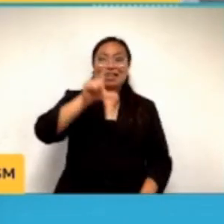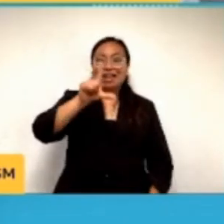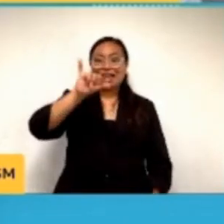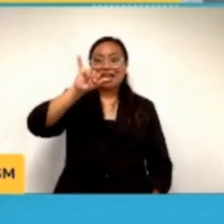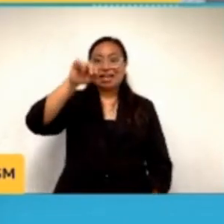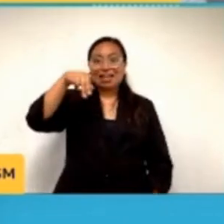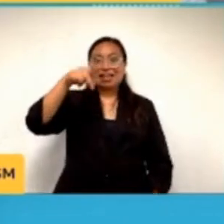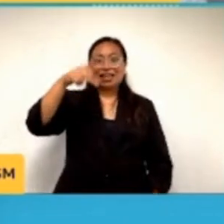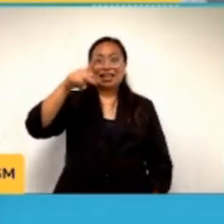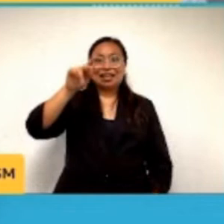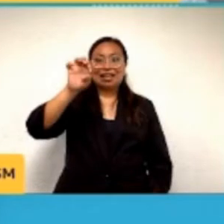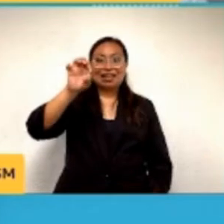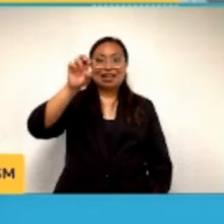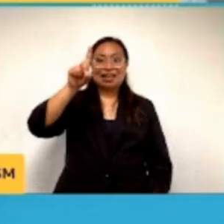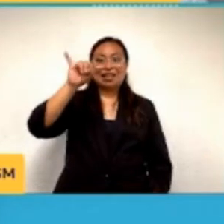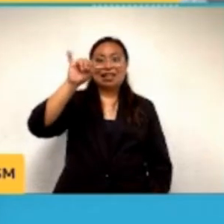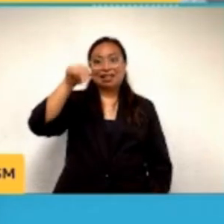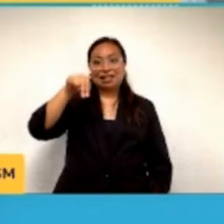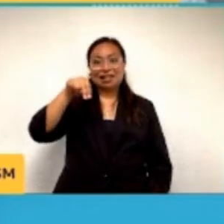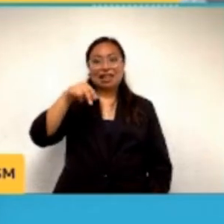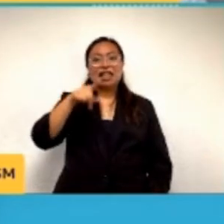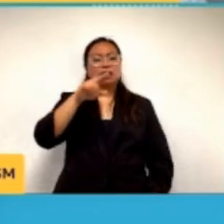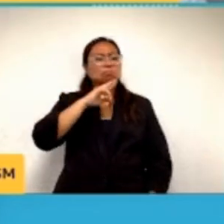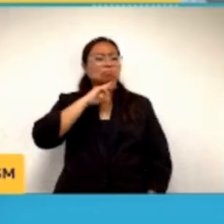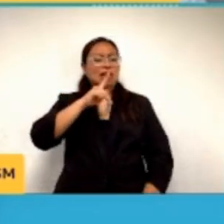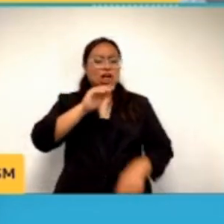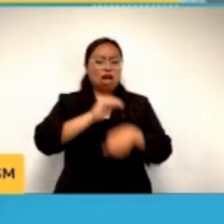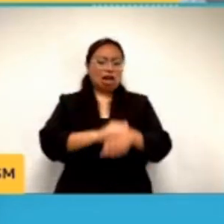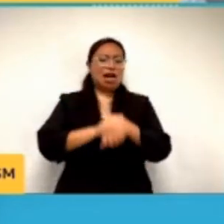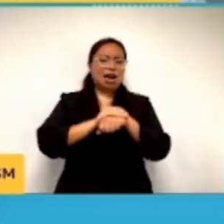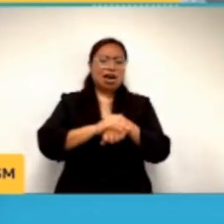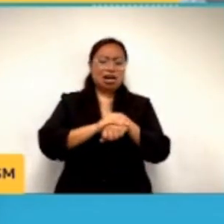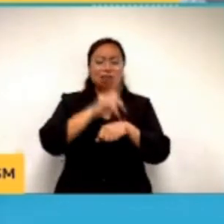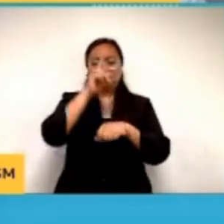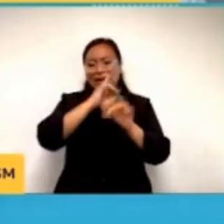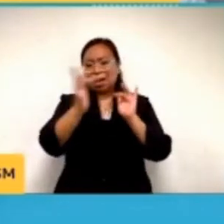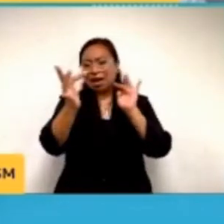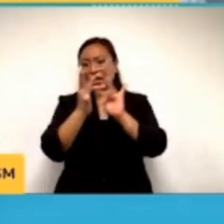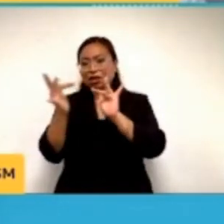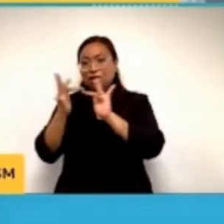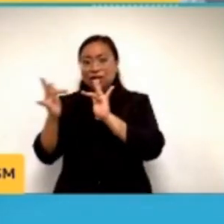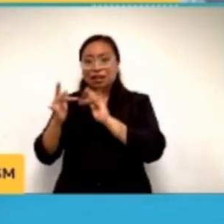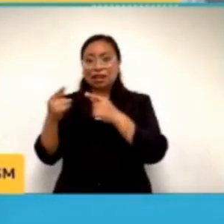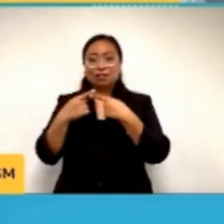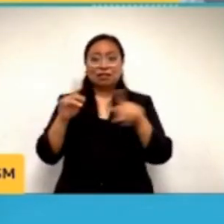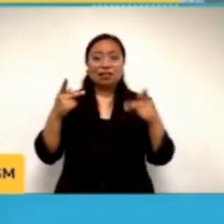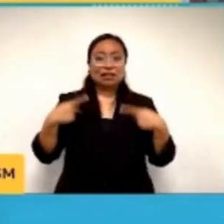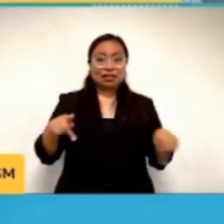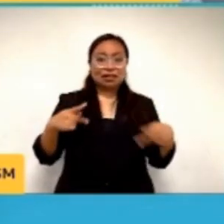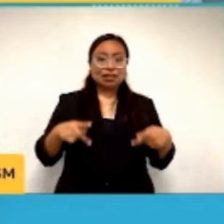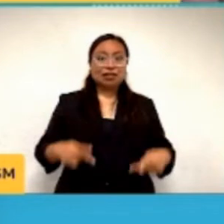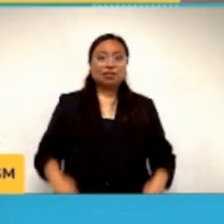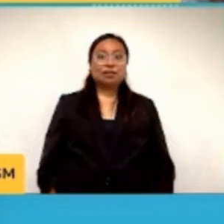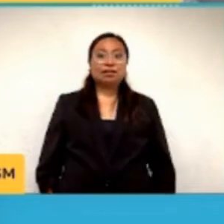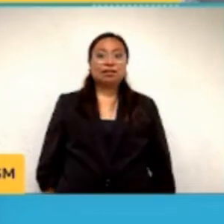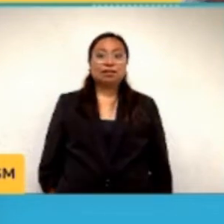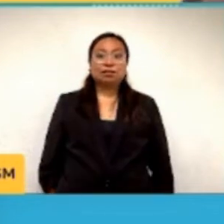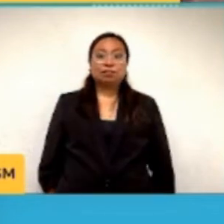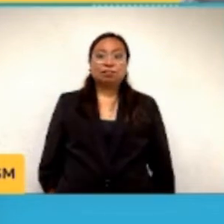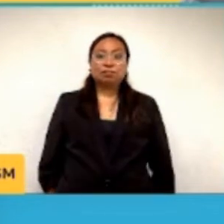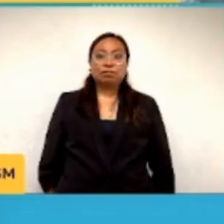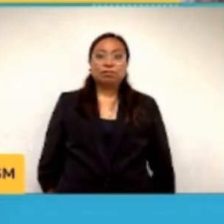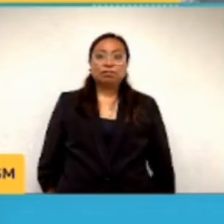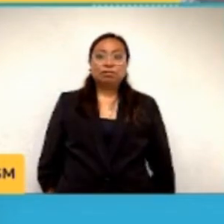que LinkedIn es tu mejor amigo para conectar con personas clave y construir capital social. Aquí, otra